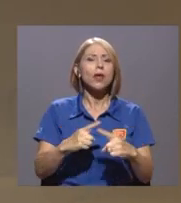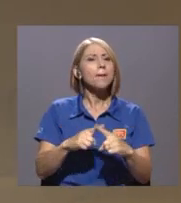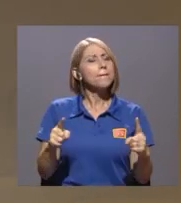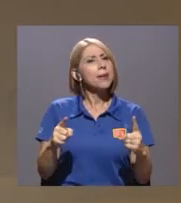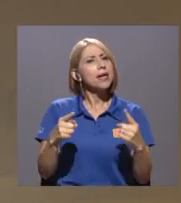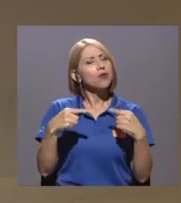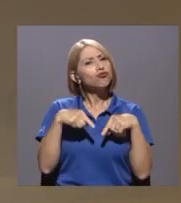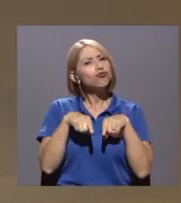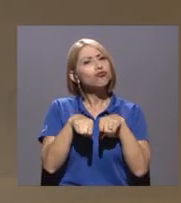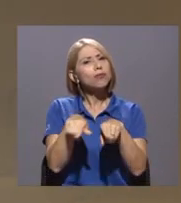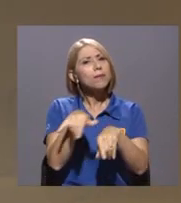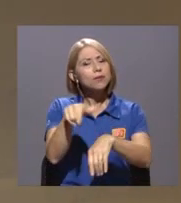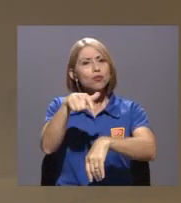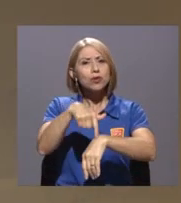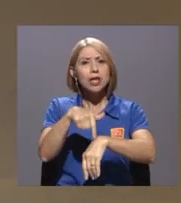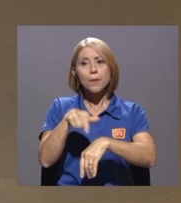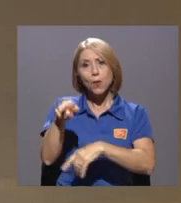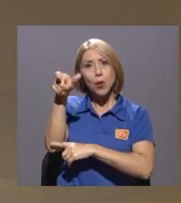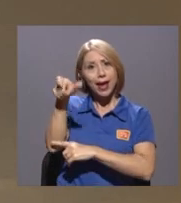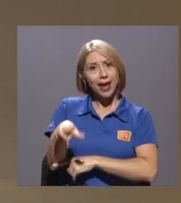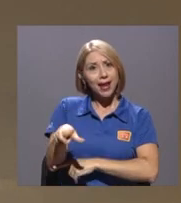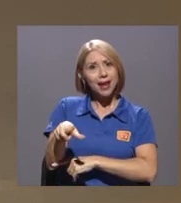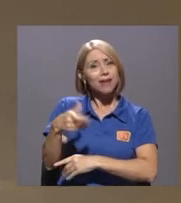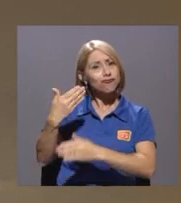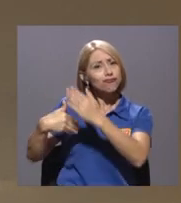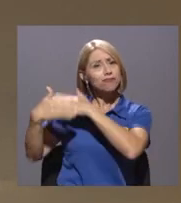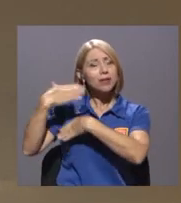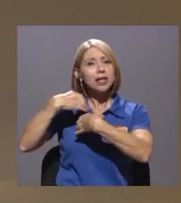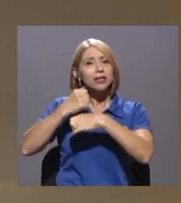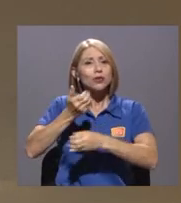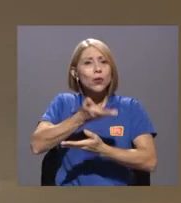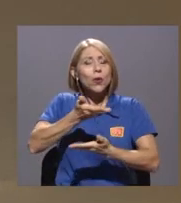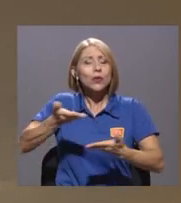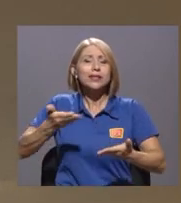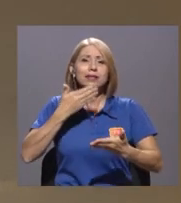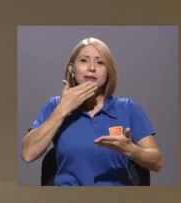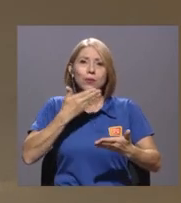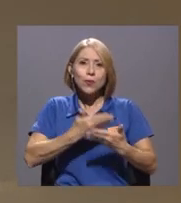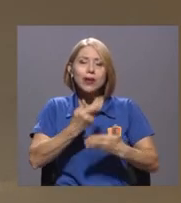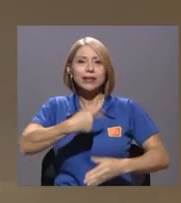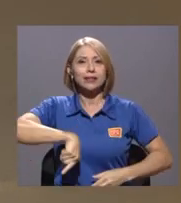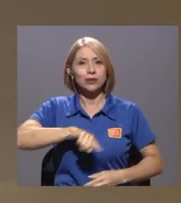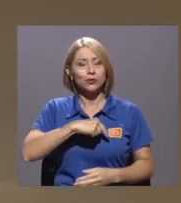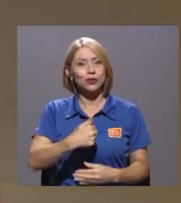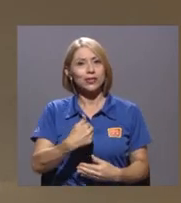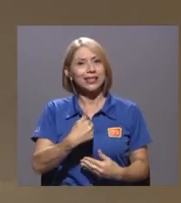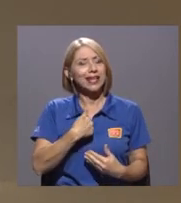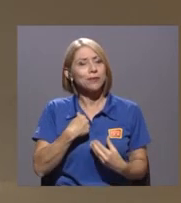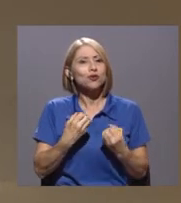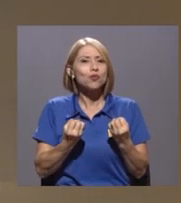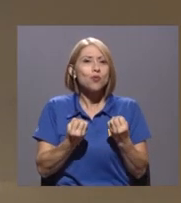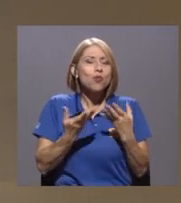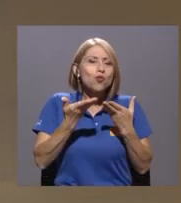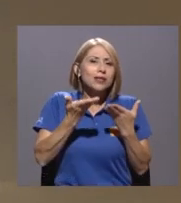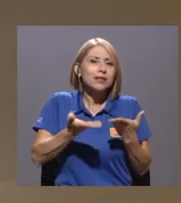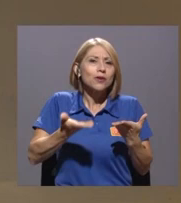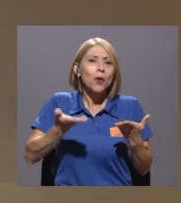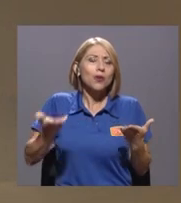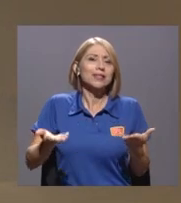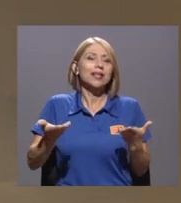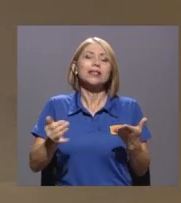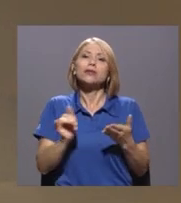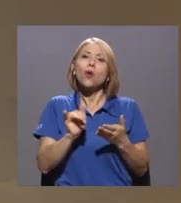tantas cosas y tan buenas que tenemos muchas cosas que vivir en la